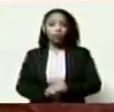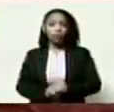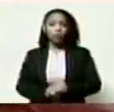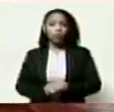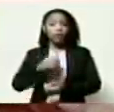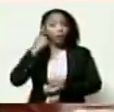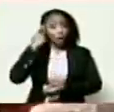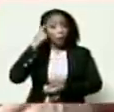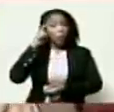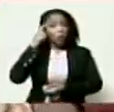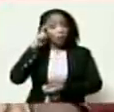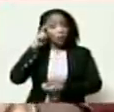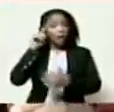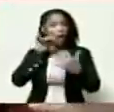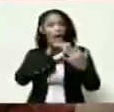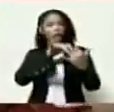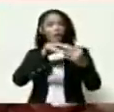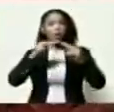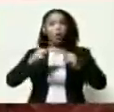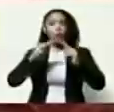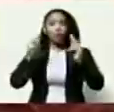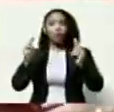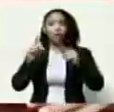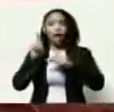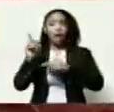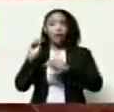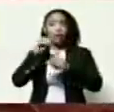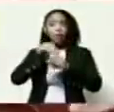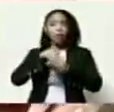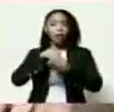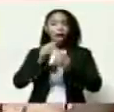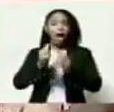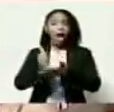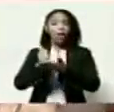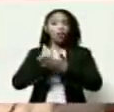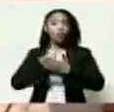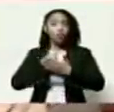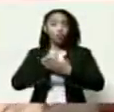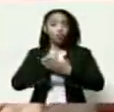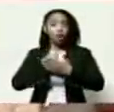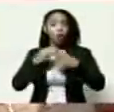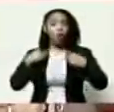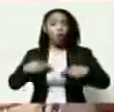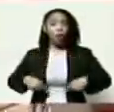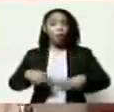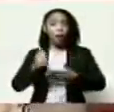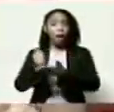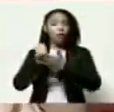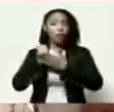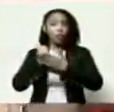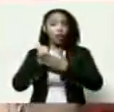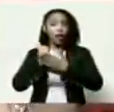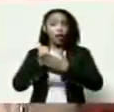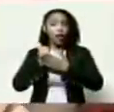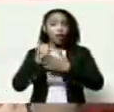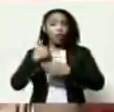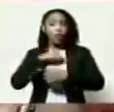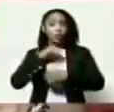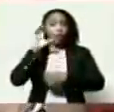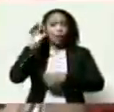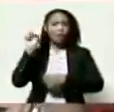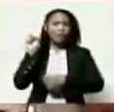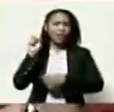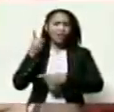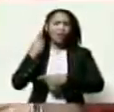Recuerden la, la batalla de los puentes, que iban a introducir ayuda humanitaria para ayudar, valga el término, a nuestro país. Mentira,